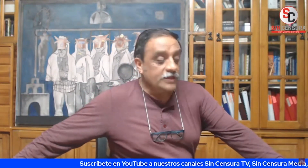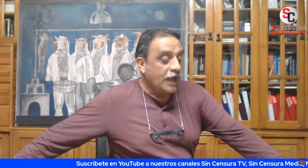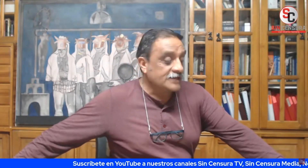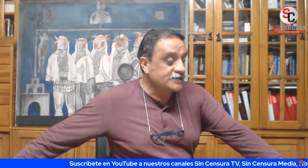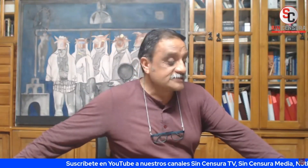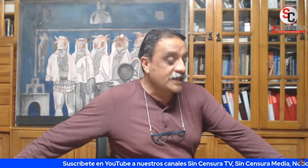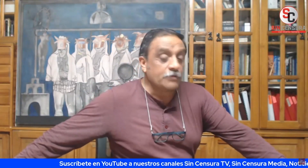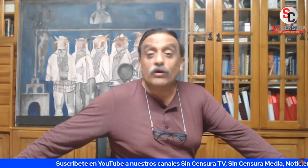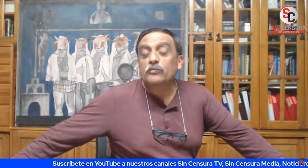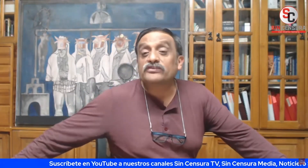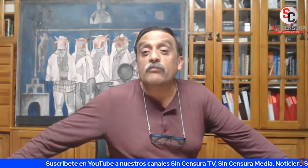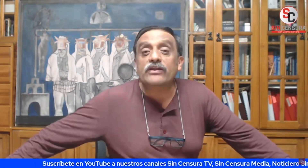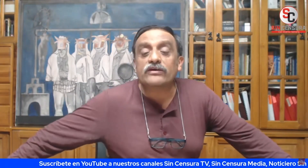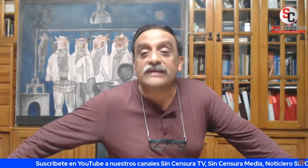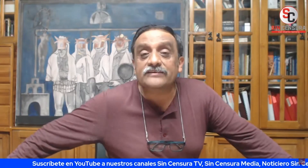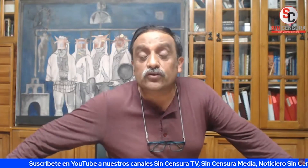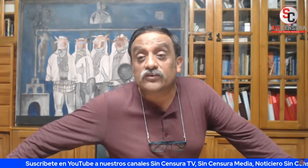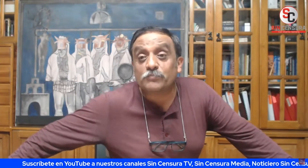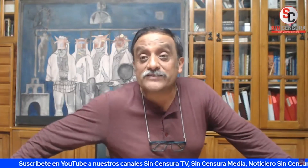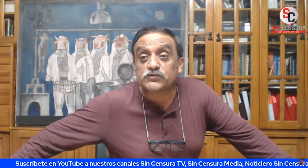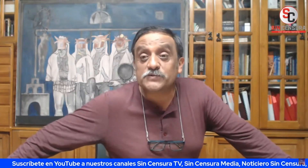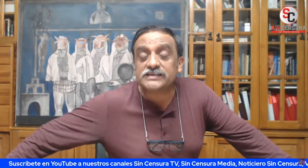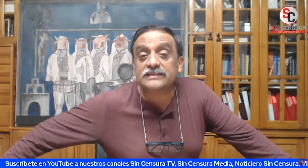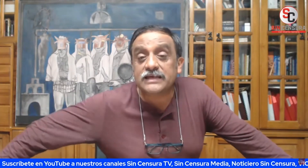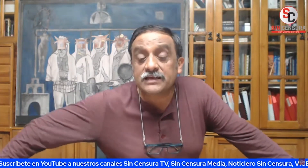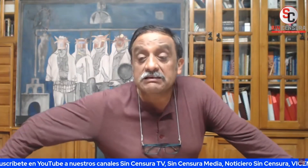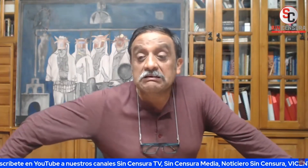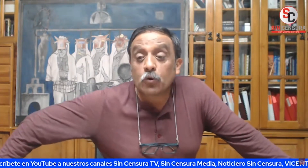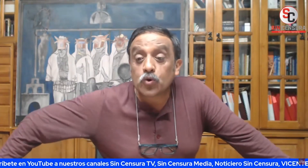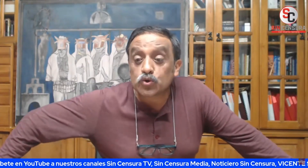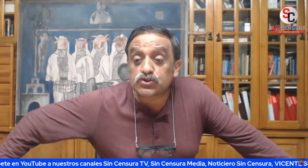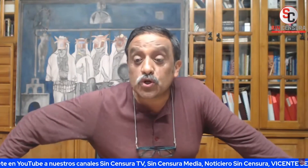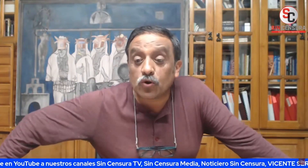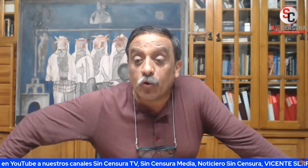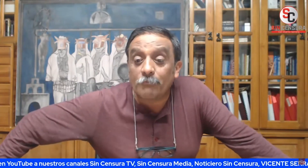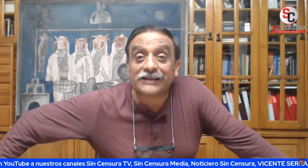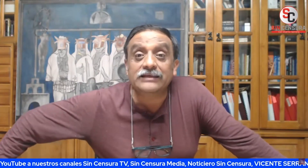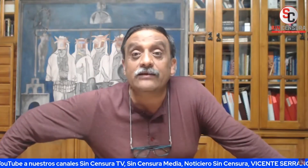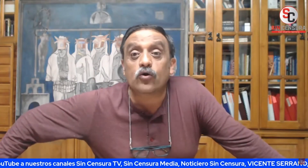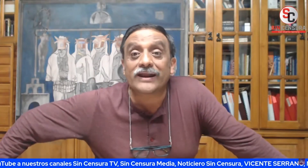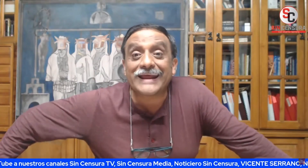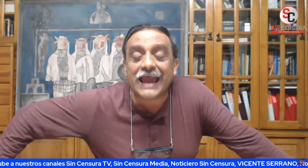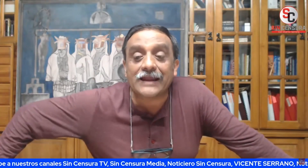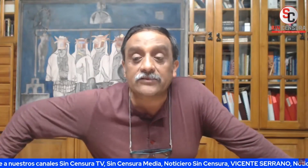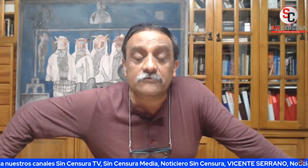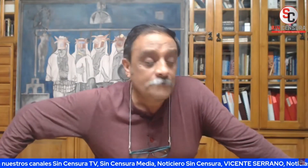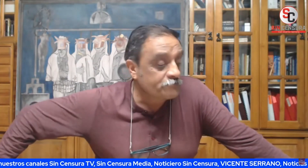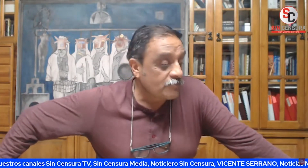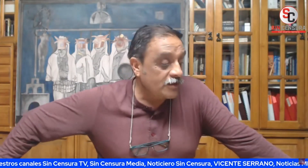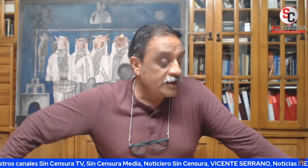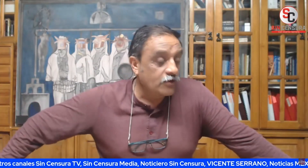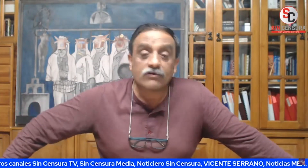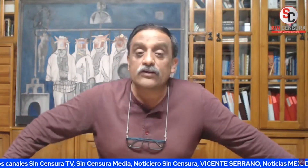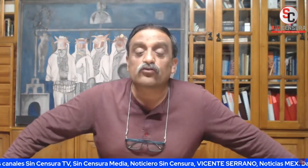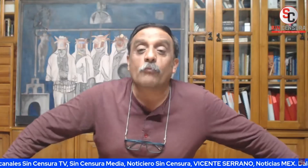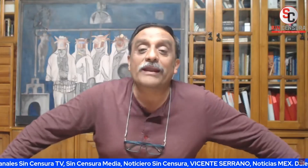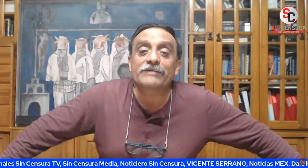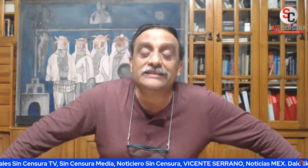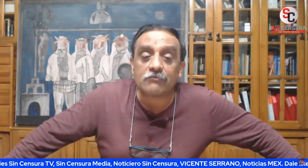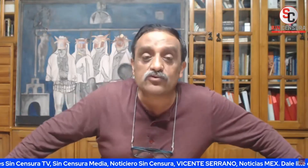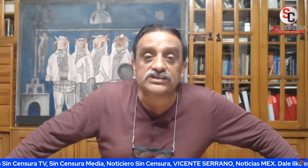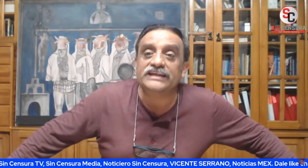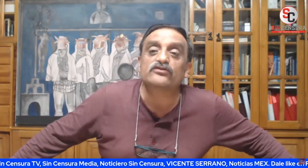gusto. Así es que, bueno, pues qué bueno que están estos espacios, Vicente. Un gusto compartir con Ricardo. Creo que